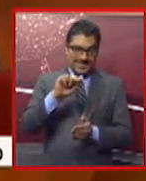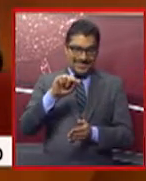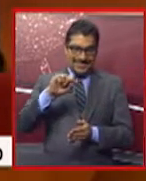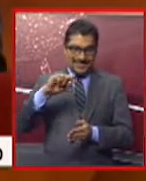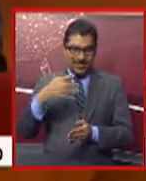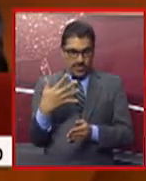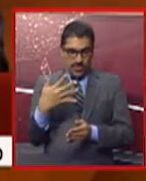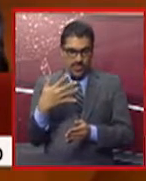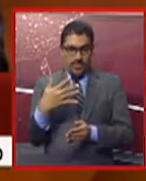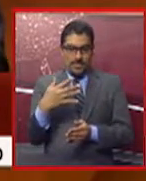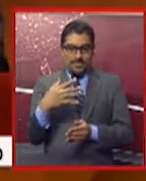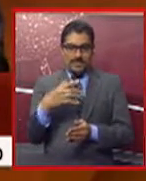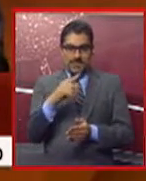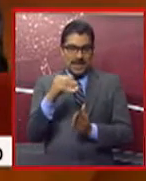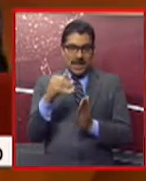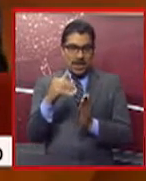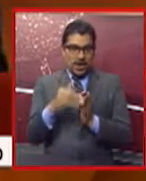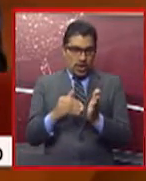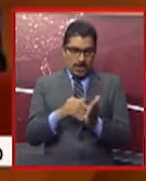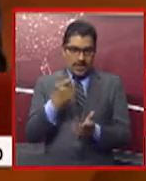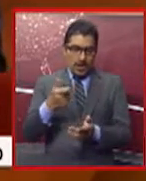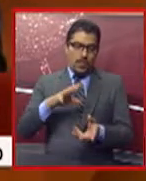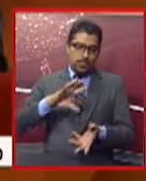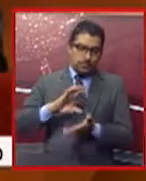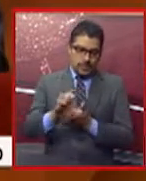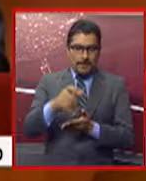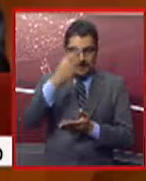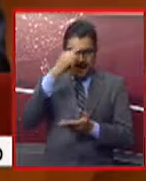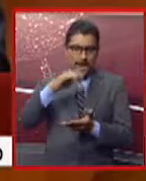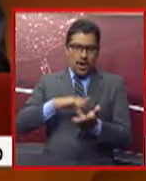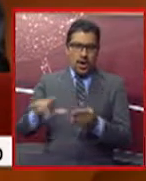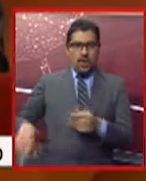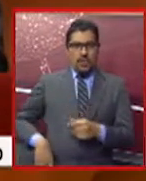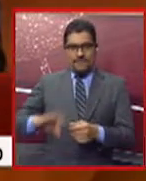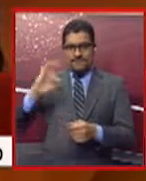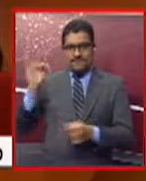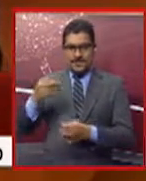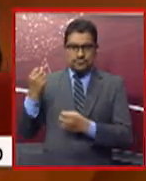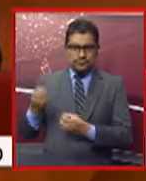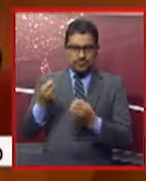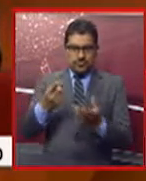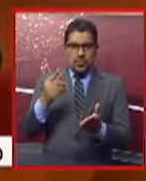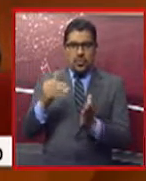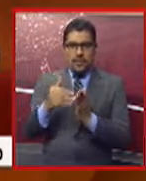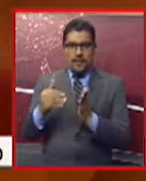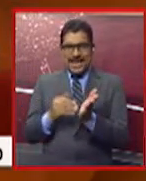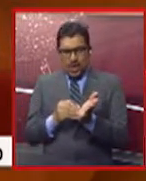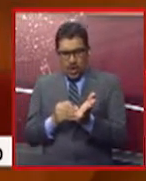3.263.752 millones de pesos corresponden a los ingresos del gobierno federal,